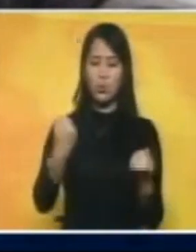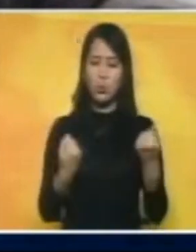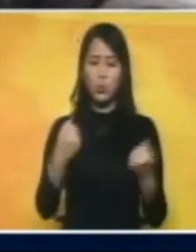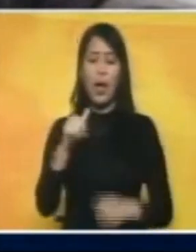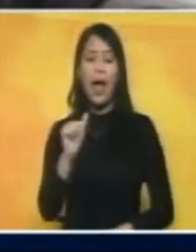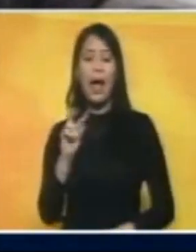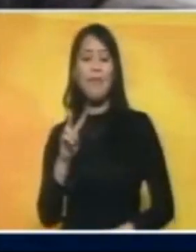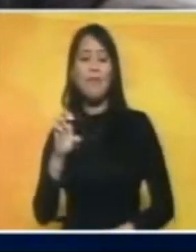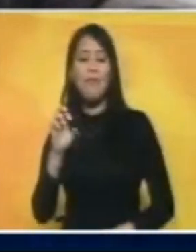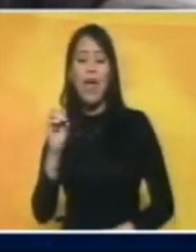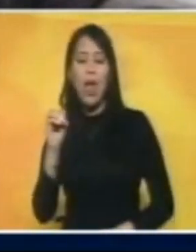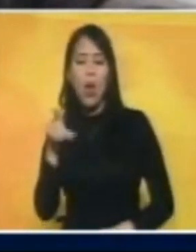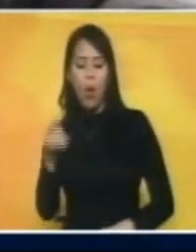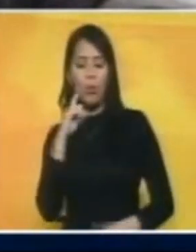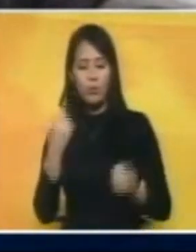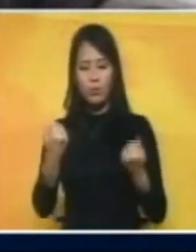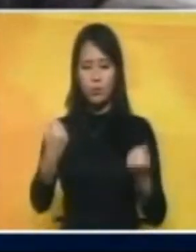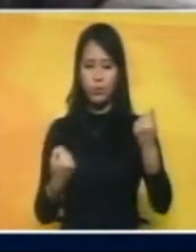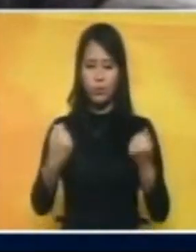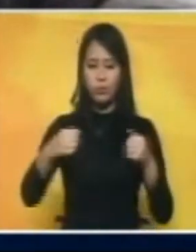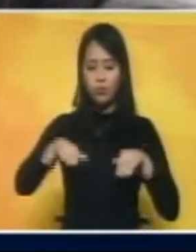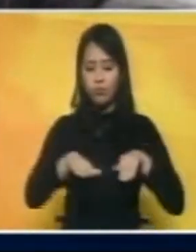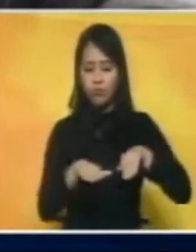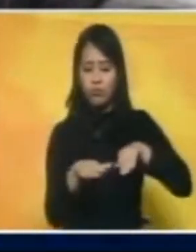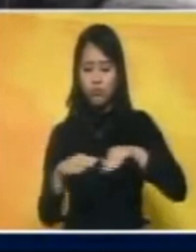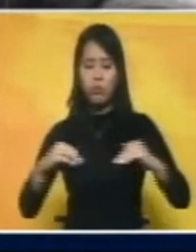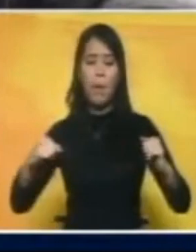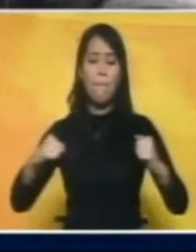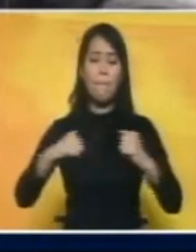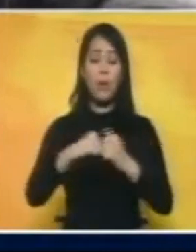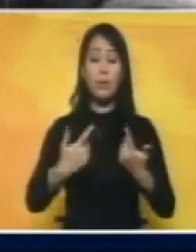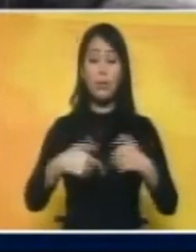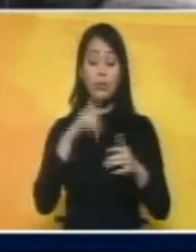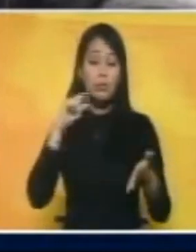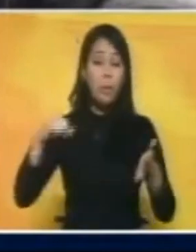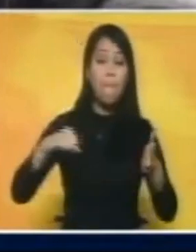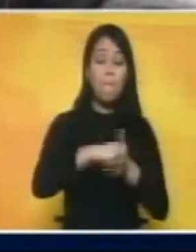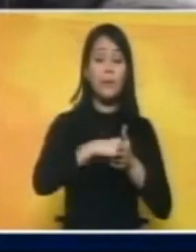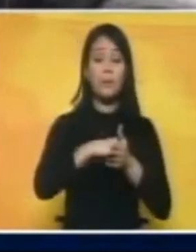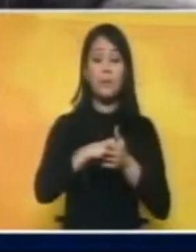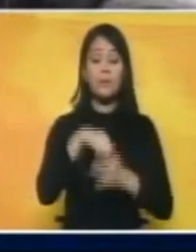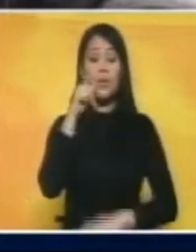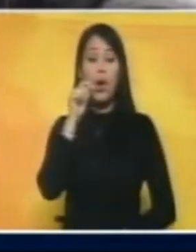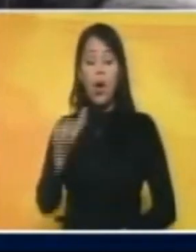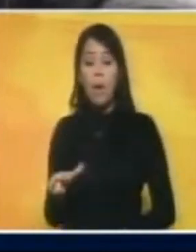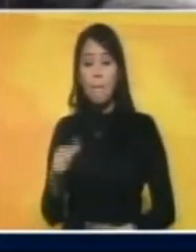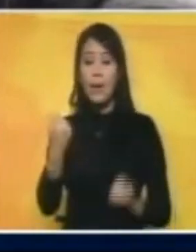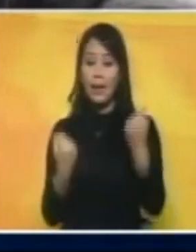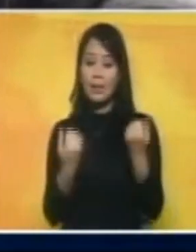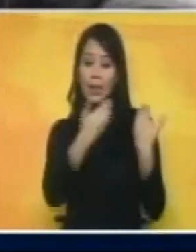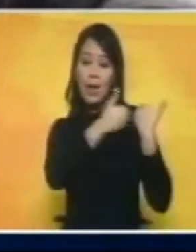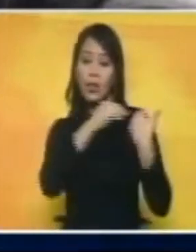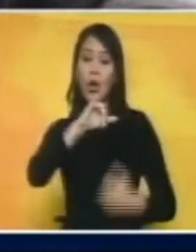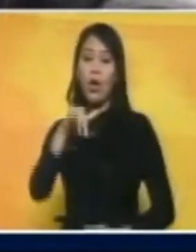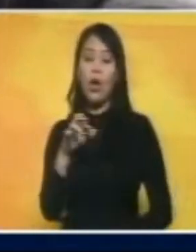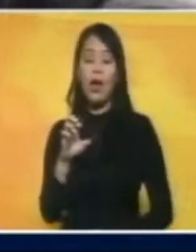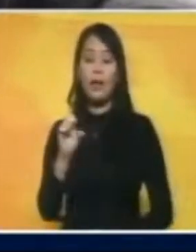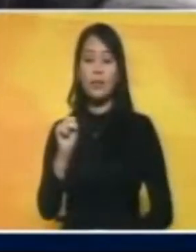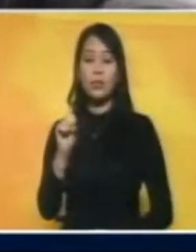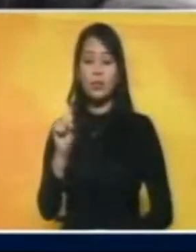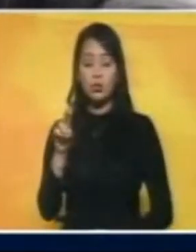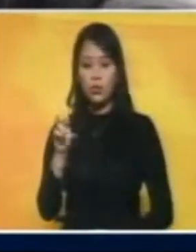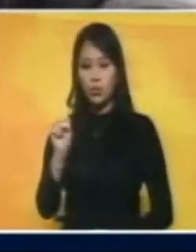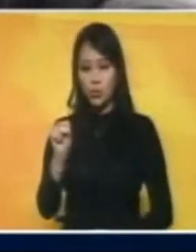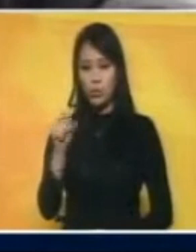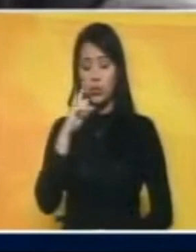impactó contra una gandola de carga marca Mack, conducida por Jesús González. La investigación pertinente quedó a cargo